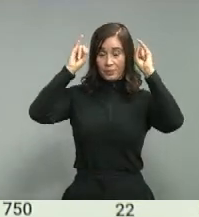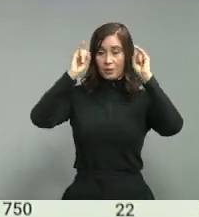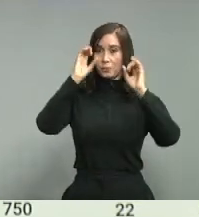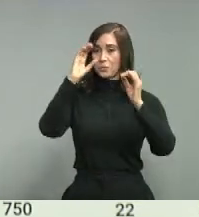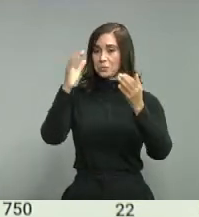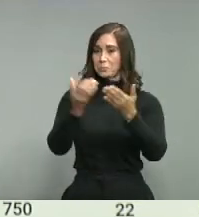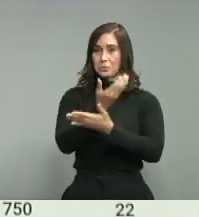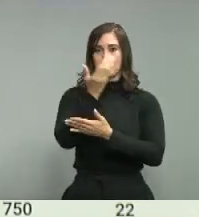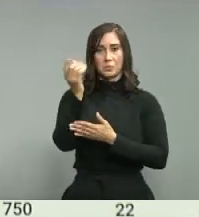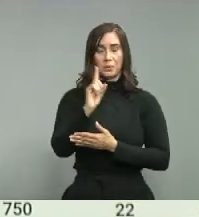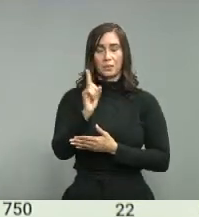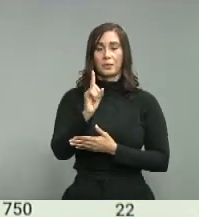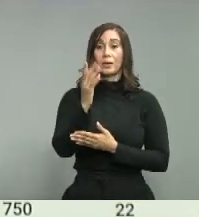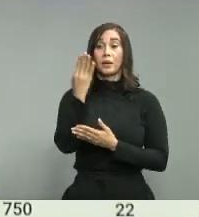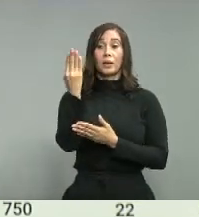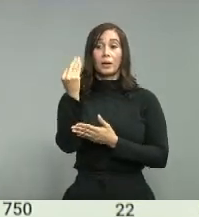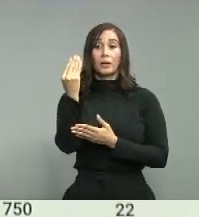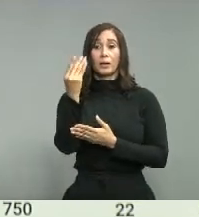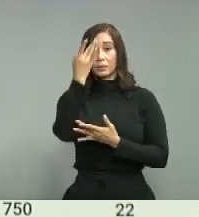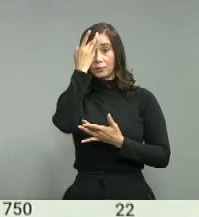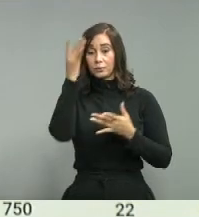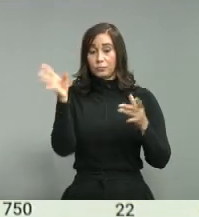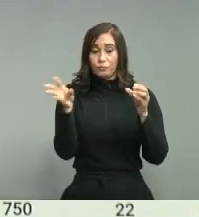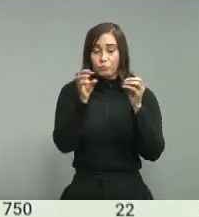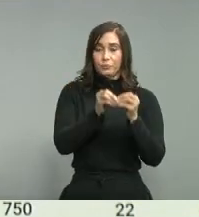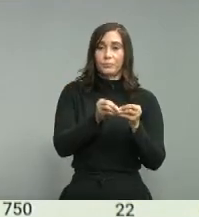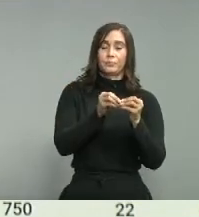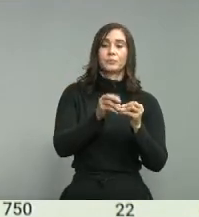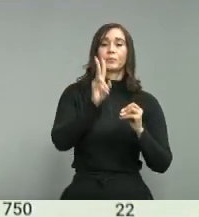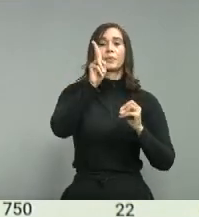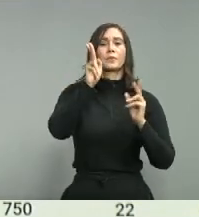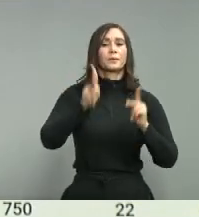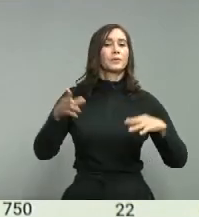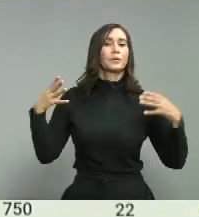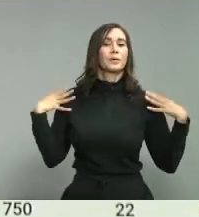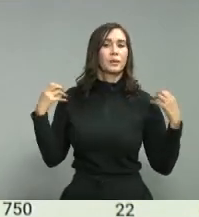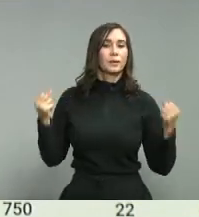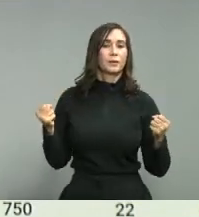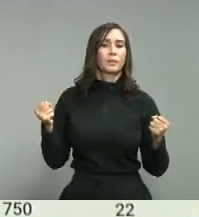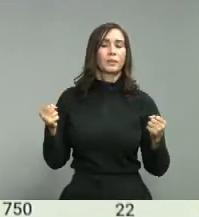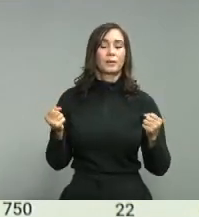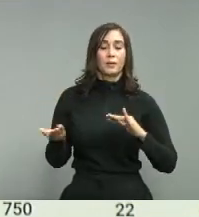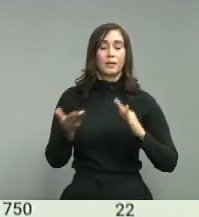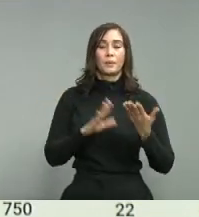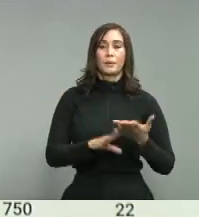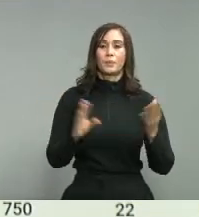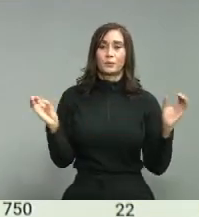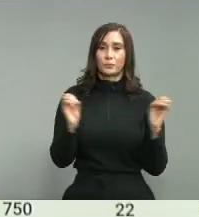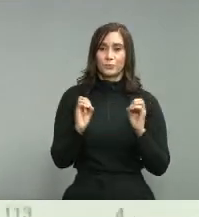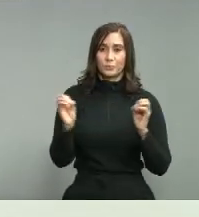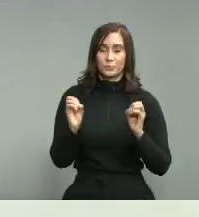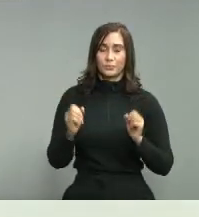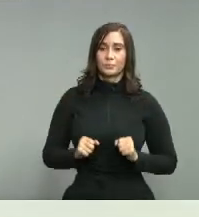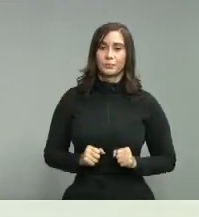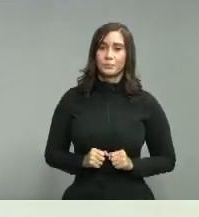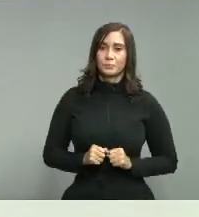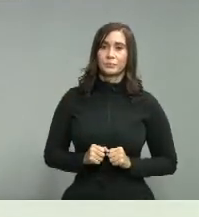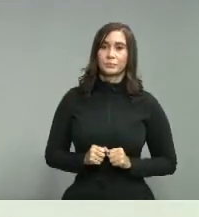casos nuevos 14 acumulados 2 recuperados 0 fallecimiento